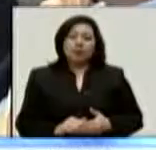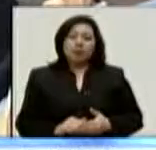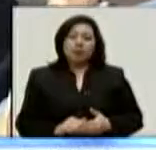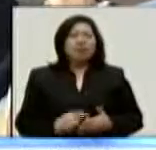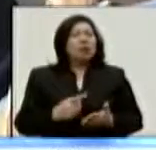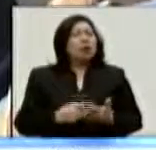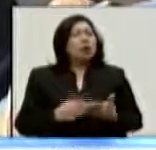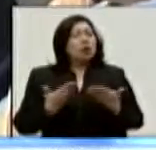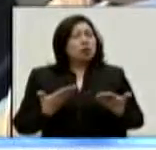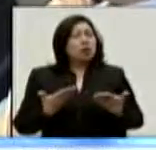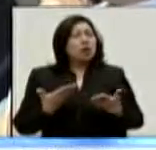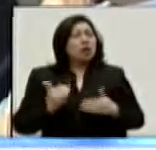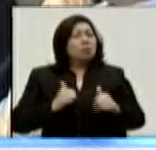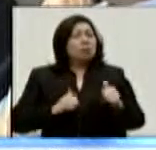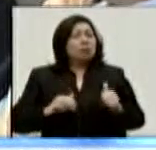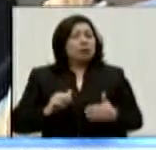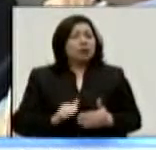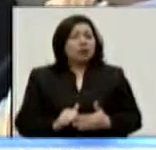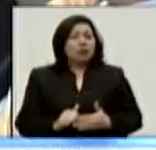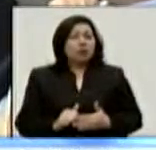qué cosa ha hecho la administración